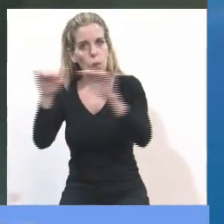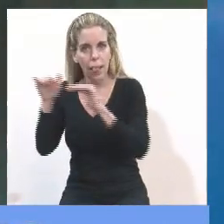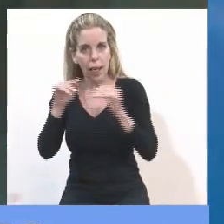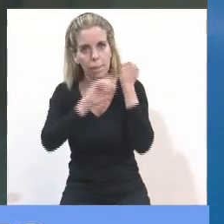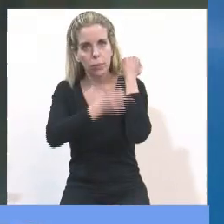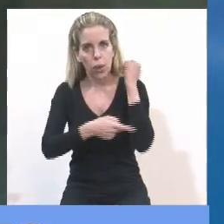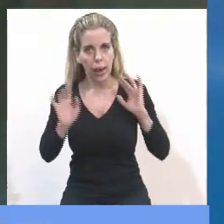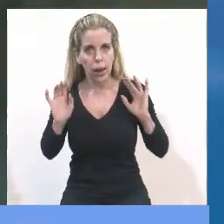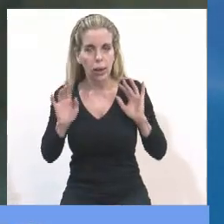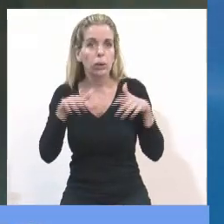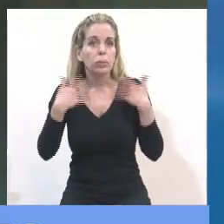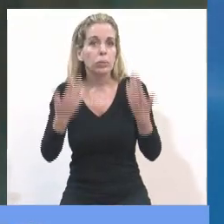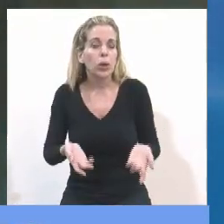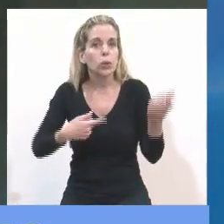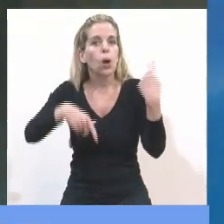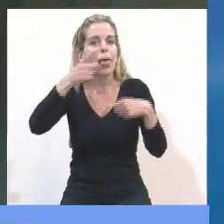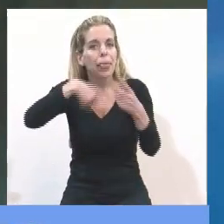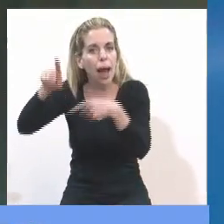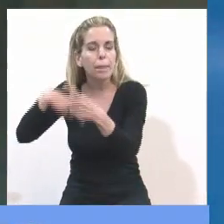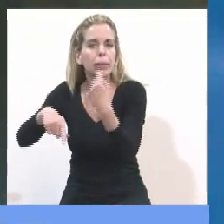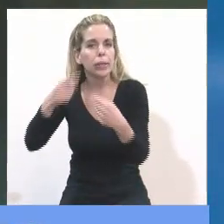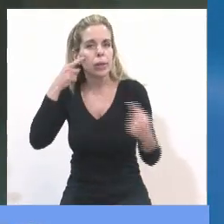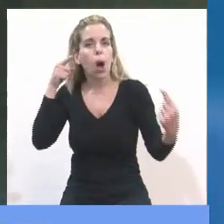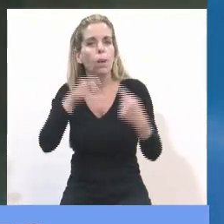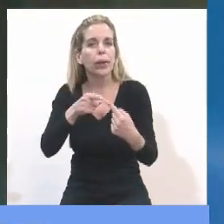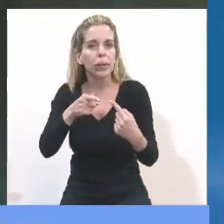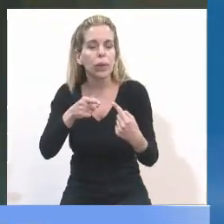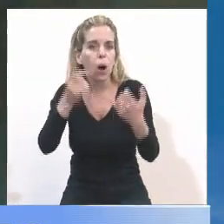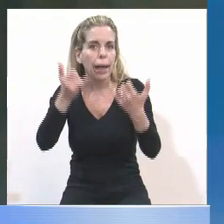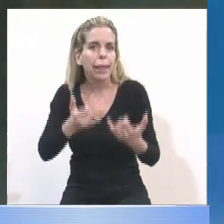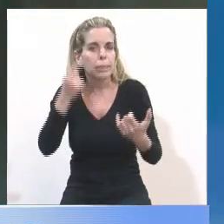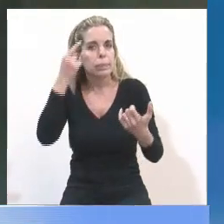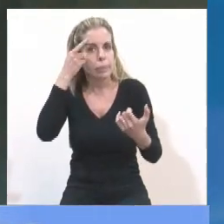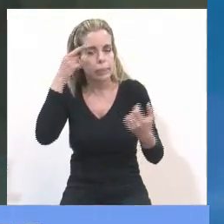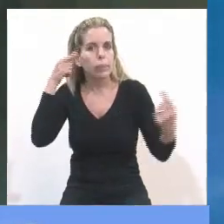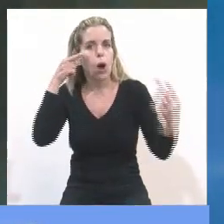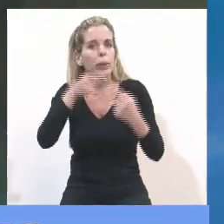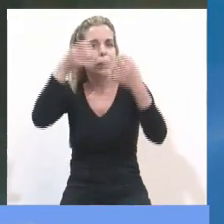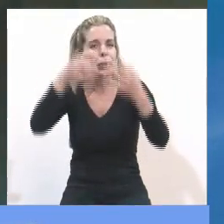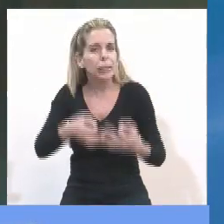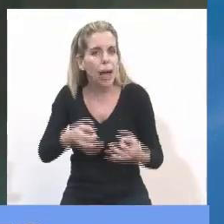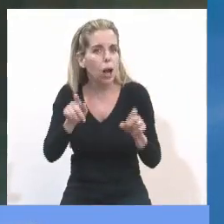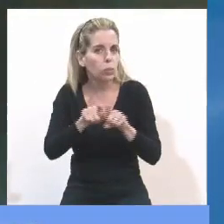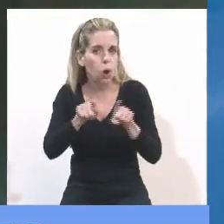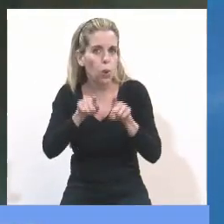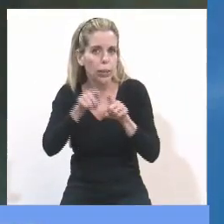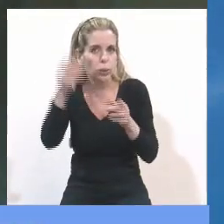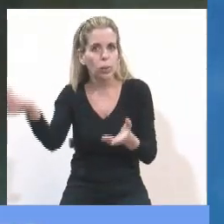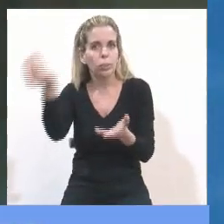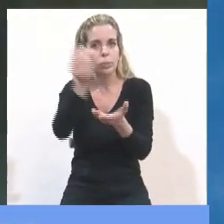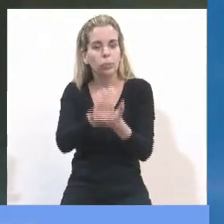así que todo trámite que tenga previsto un trámite especial constitucional, como es la designación